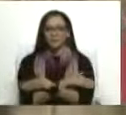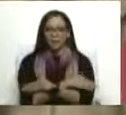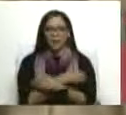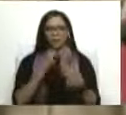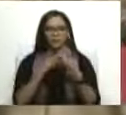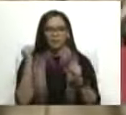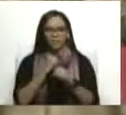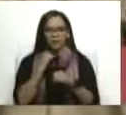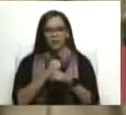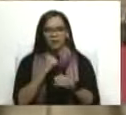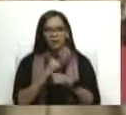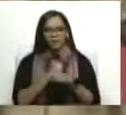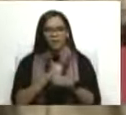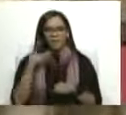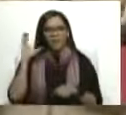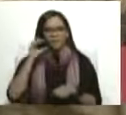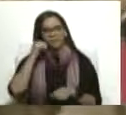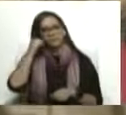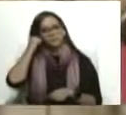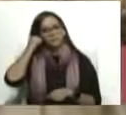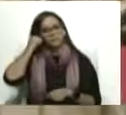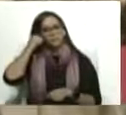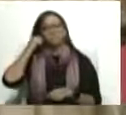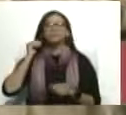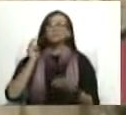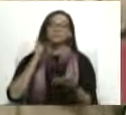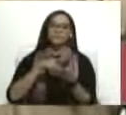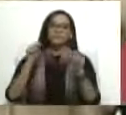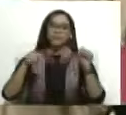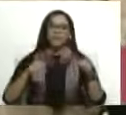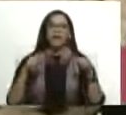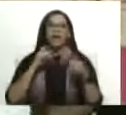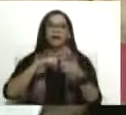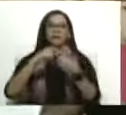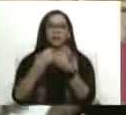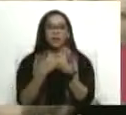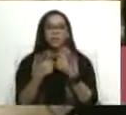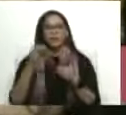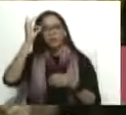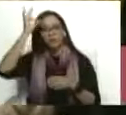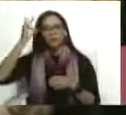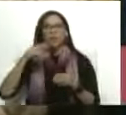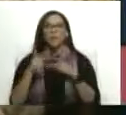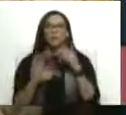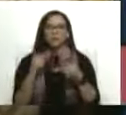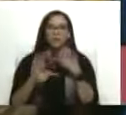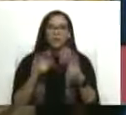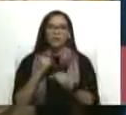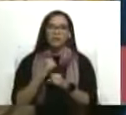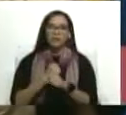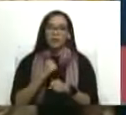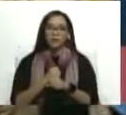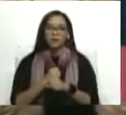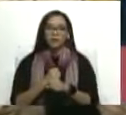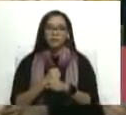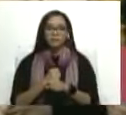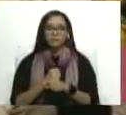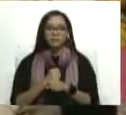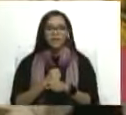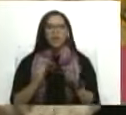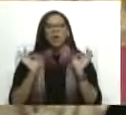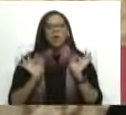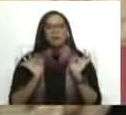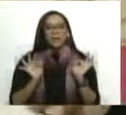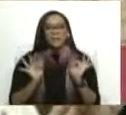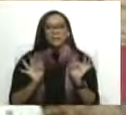los trabajadores y las trabajadoras del país. Y estamos aquí articulados con los consejos productivos de los trabajadores, las trabajadoras,